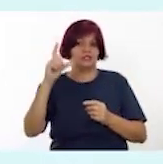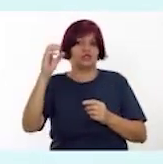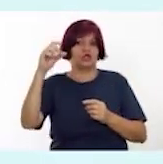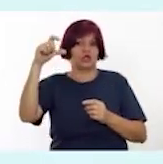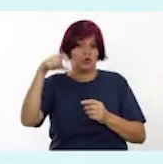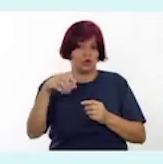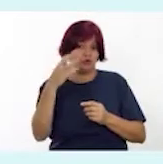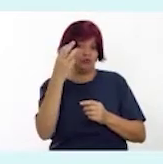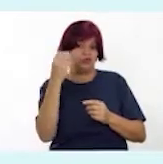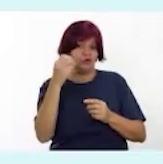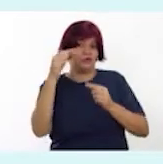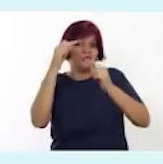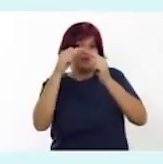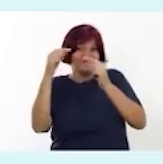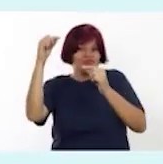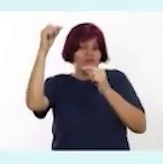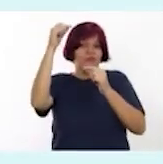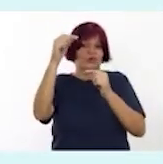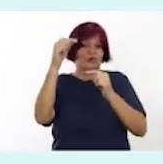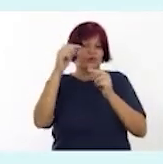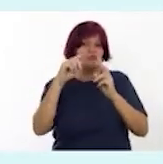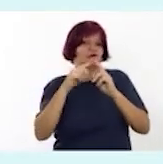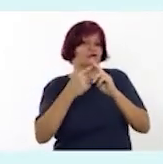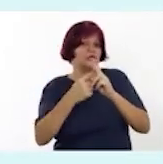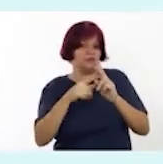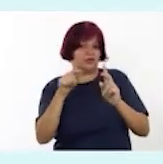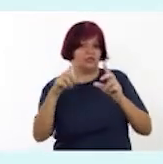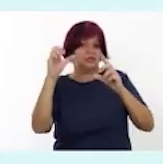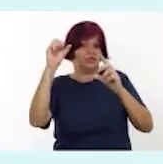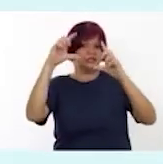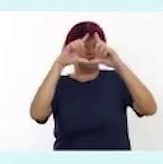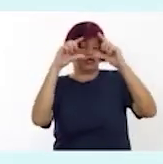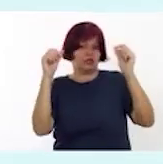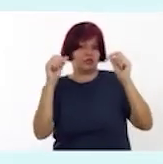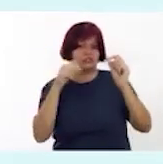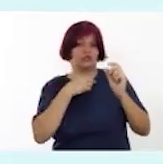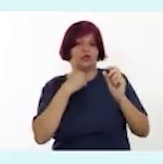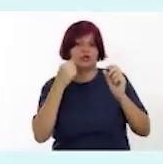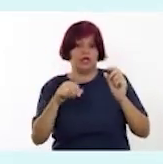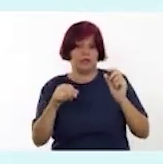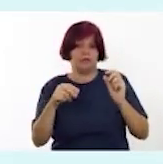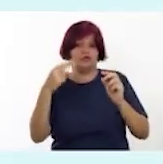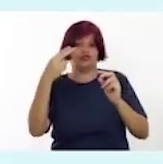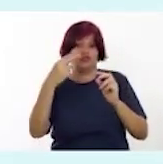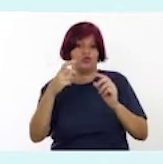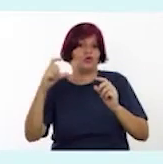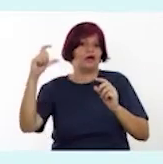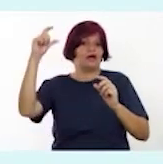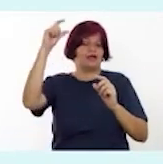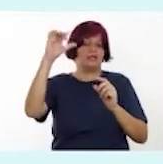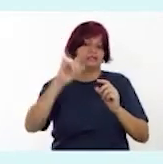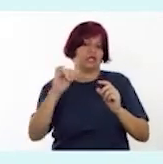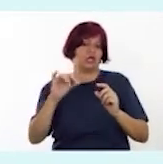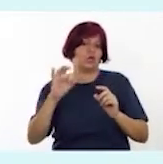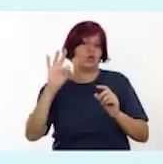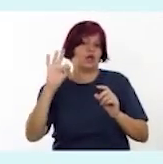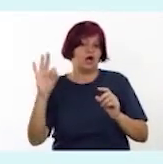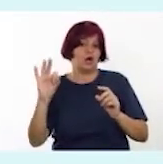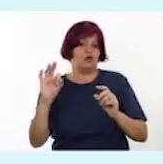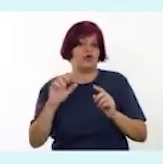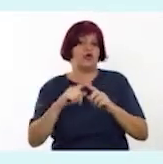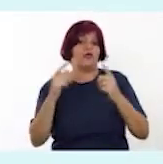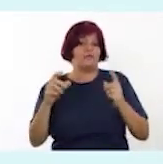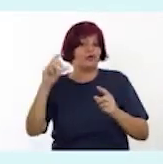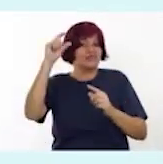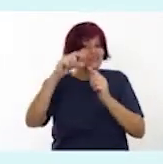número es el exponente que es solución de la ecuación, por ejemplo, si 2 a la c es 8, es porque c es